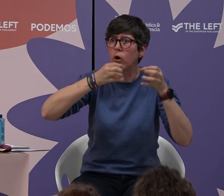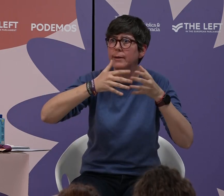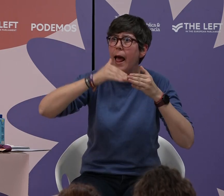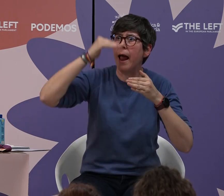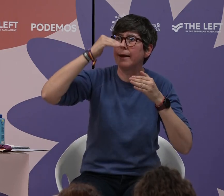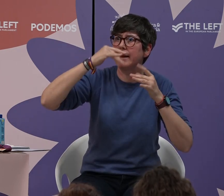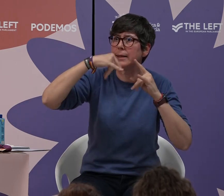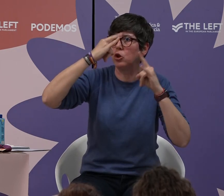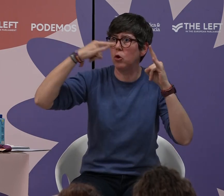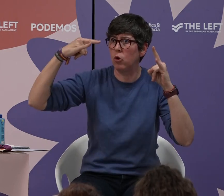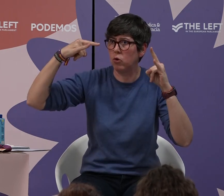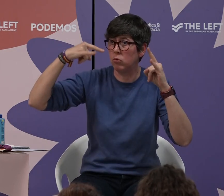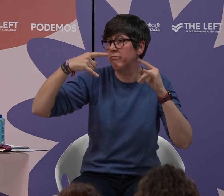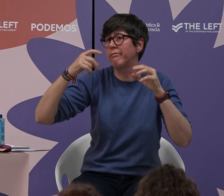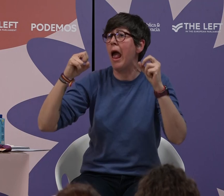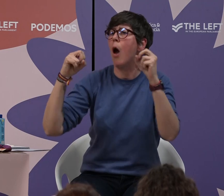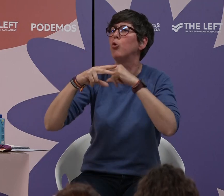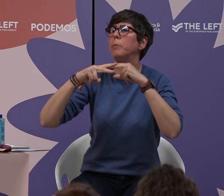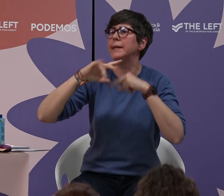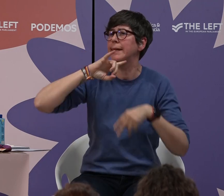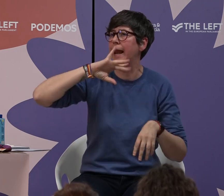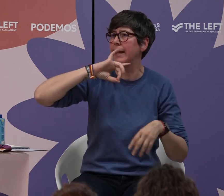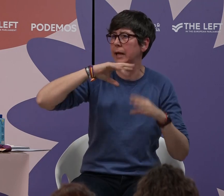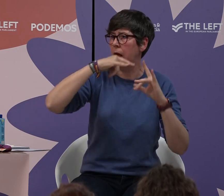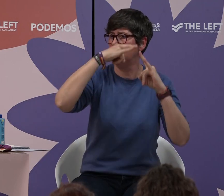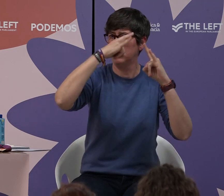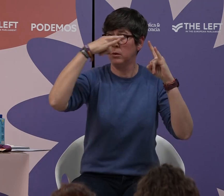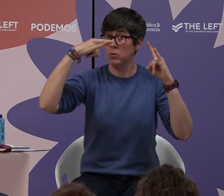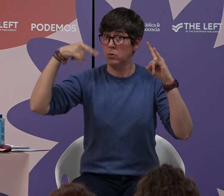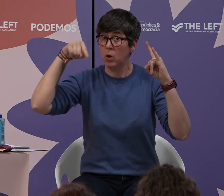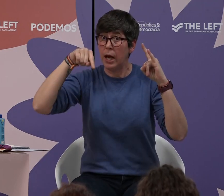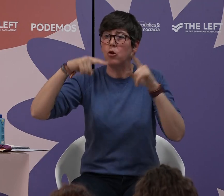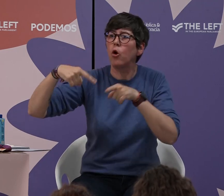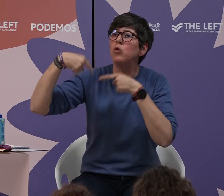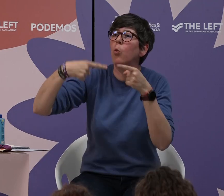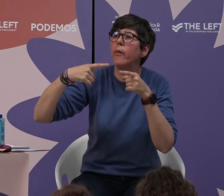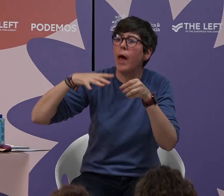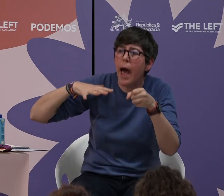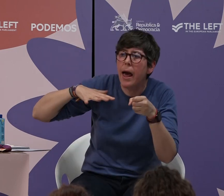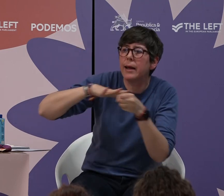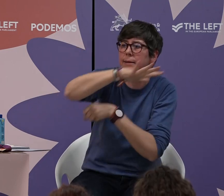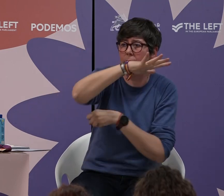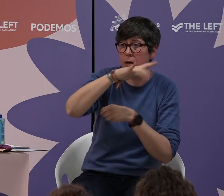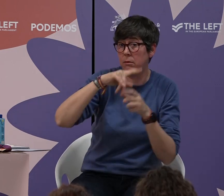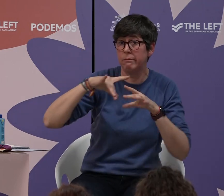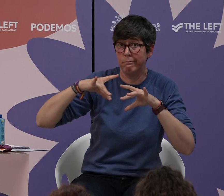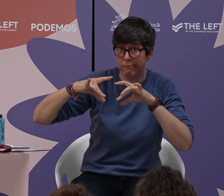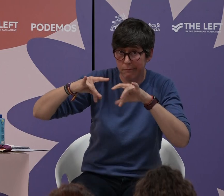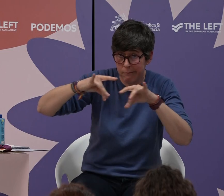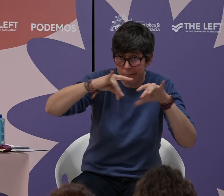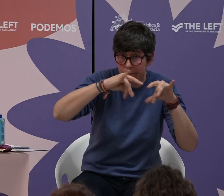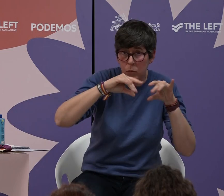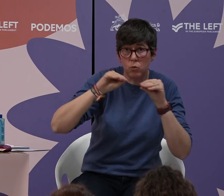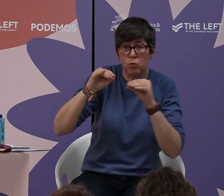la mac de las de la alta tensión bueno es una como una autopista eléctrica y que quieren construir y